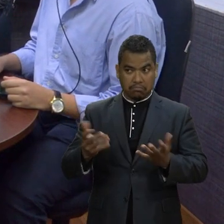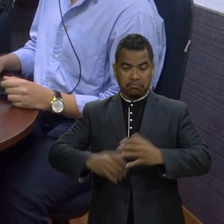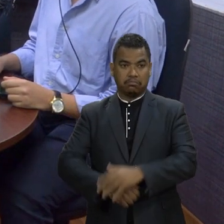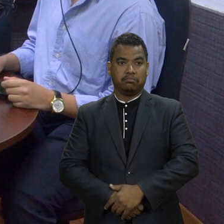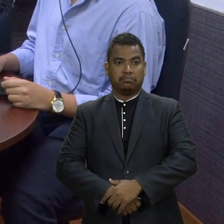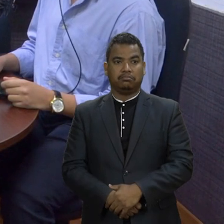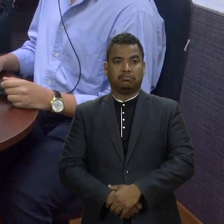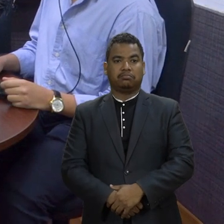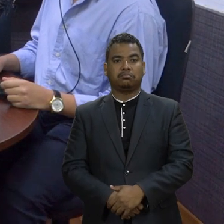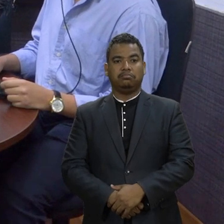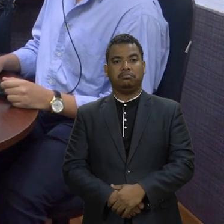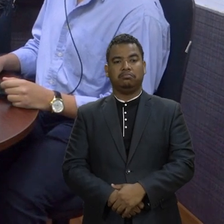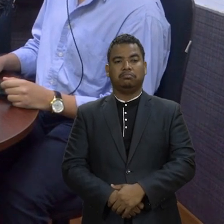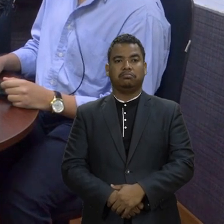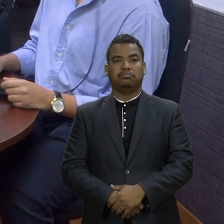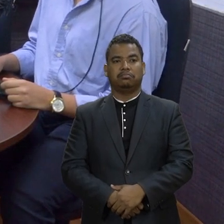intimidación?